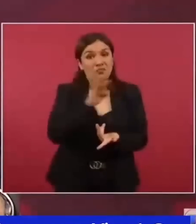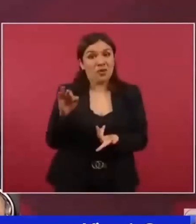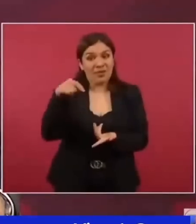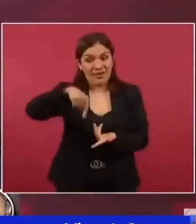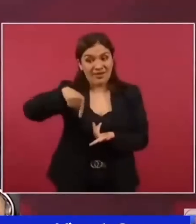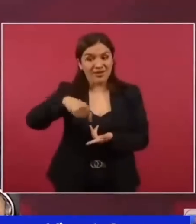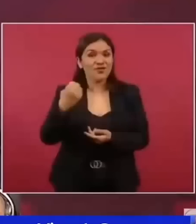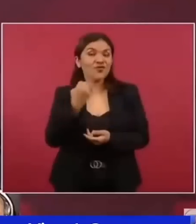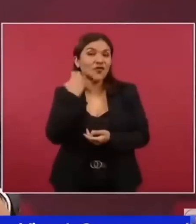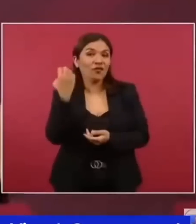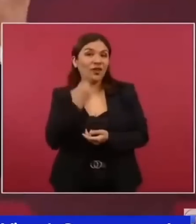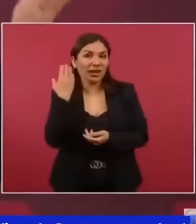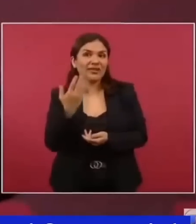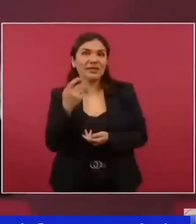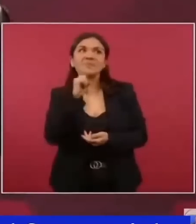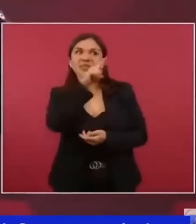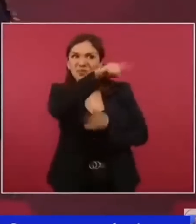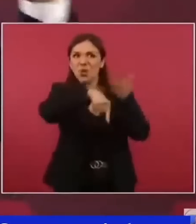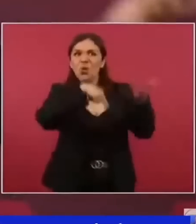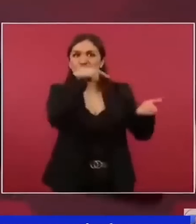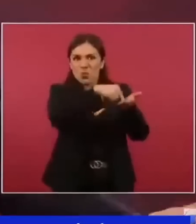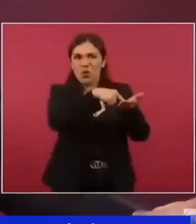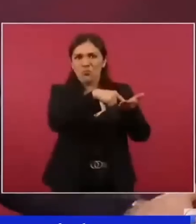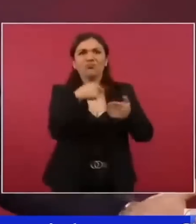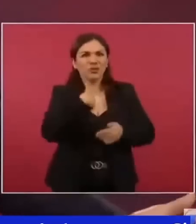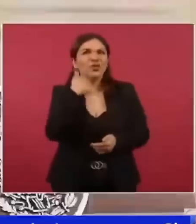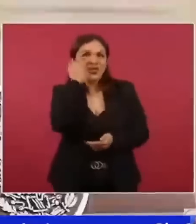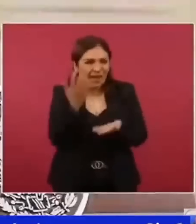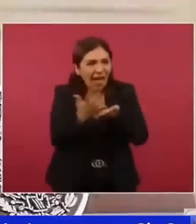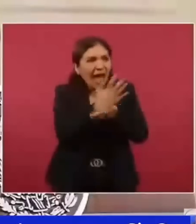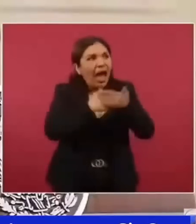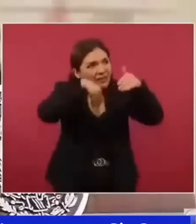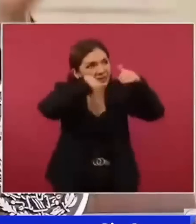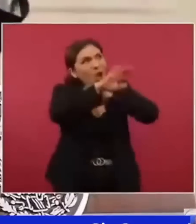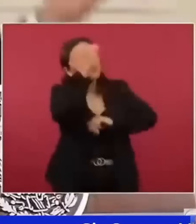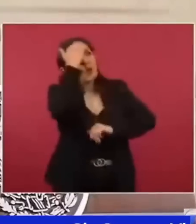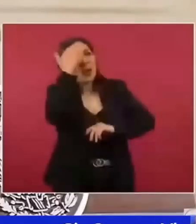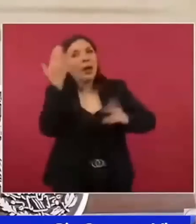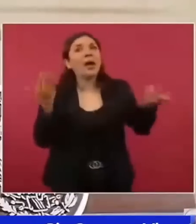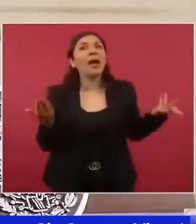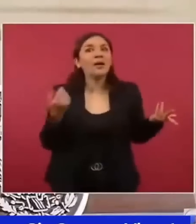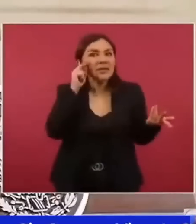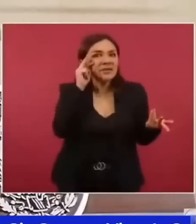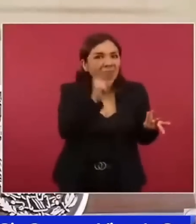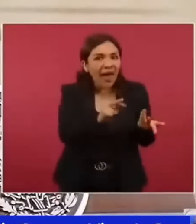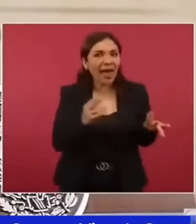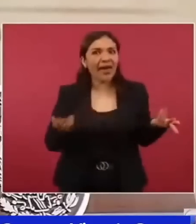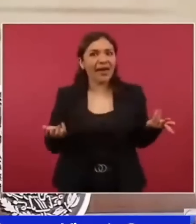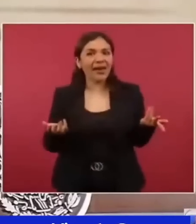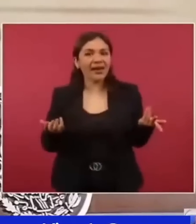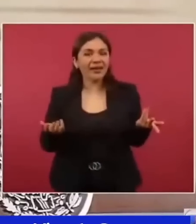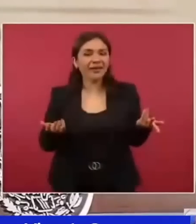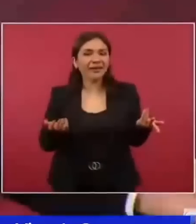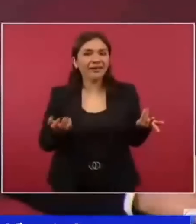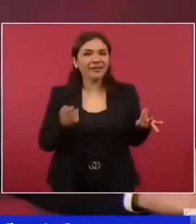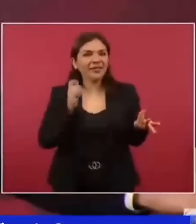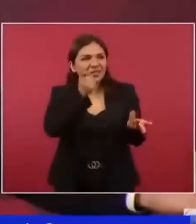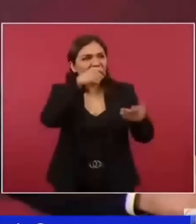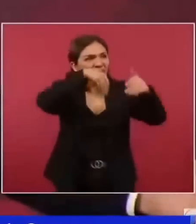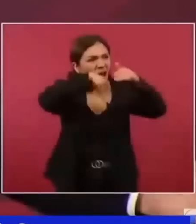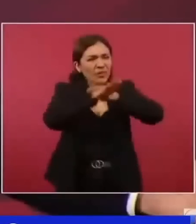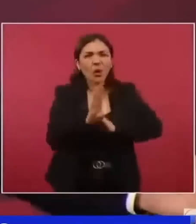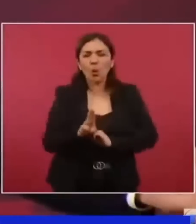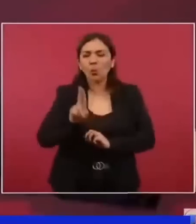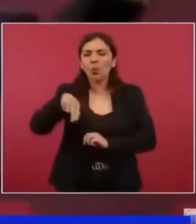mañanera la hiciéramos allá, porque yo también tengo ganas de ir, o sea, a conocer el búnker